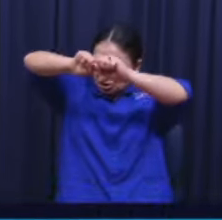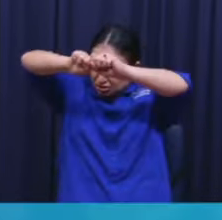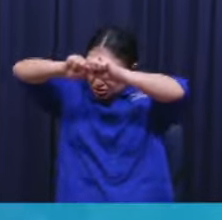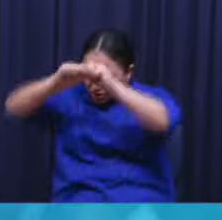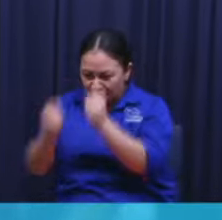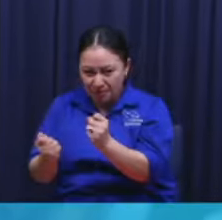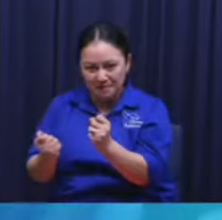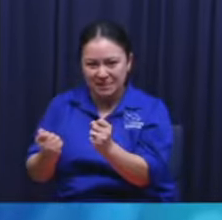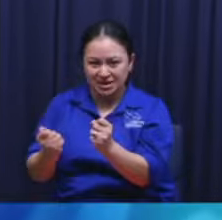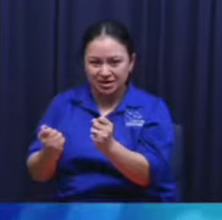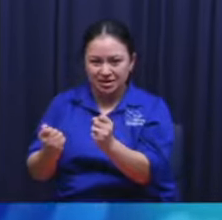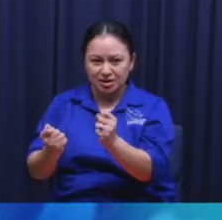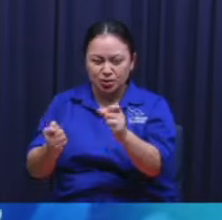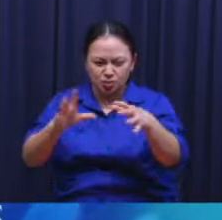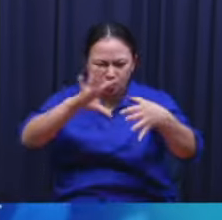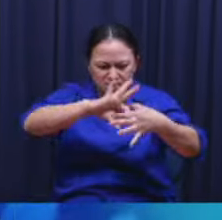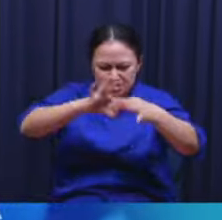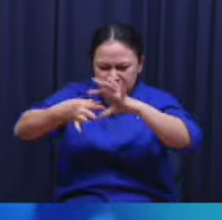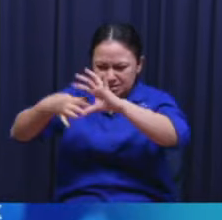Rompe con tus ancestros.